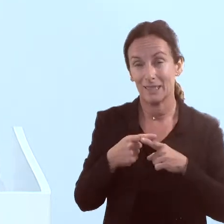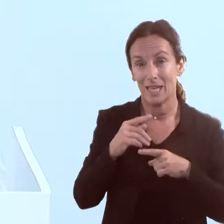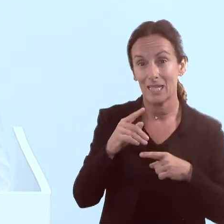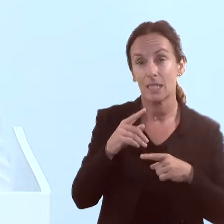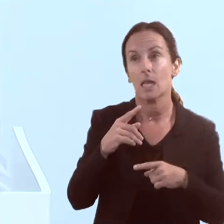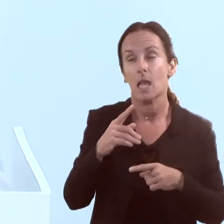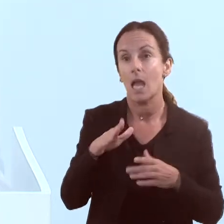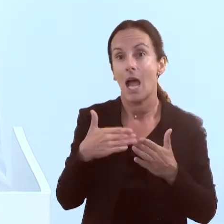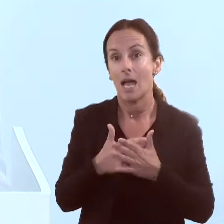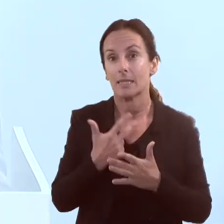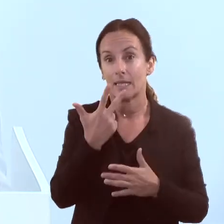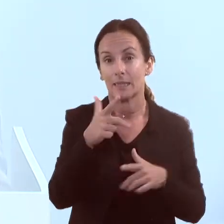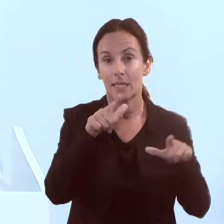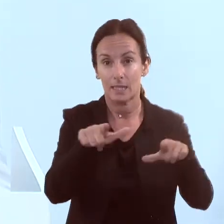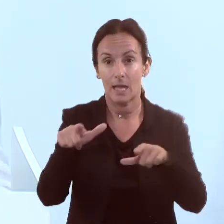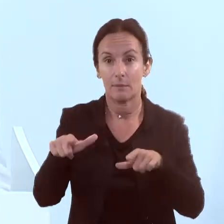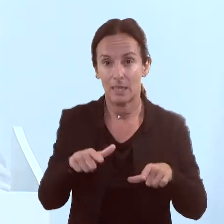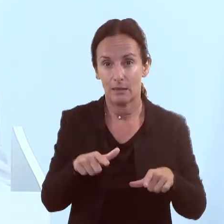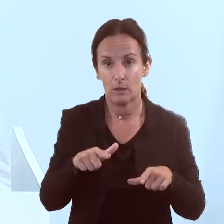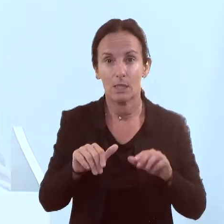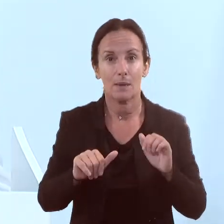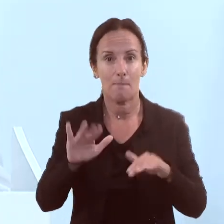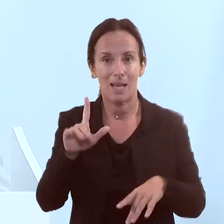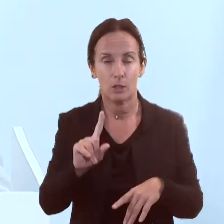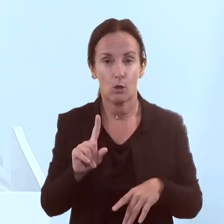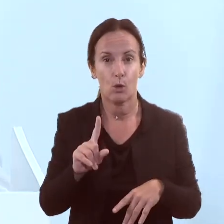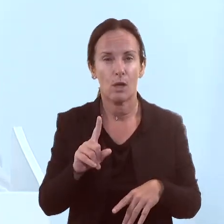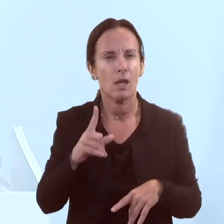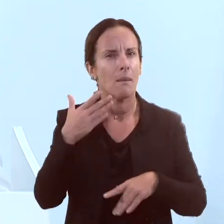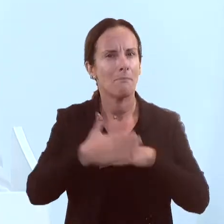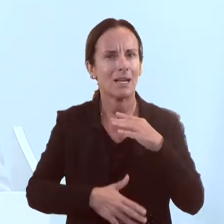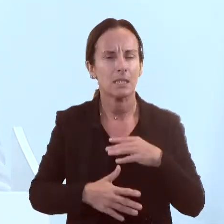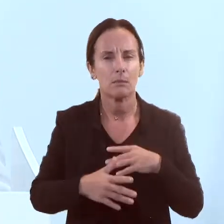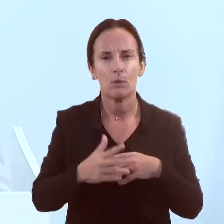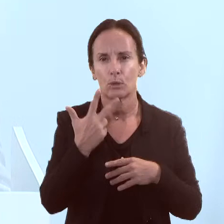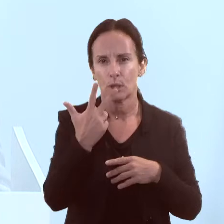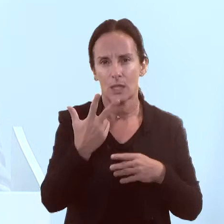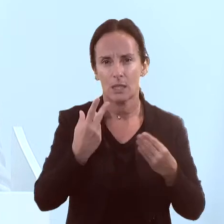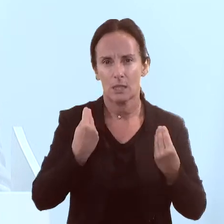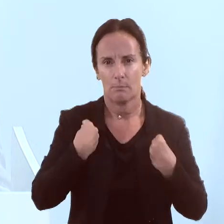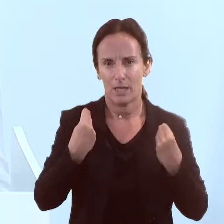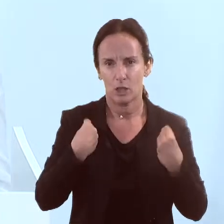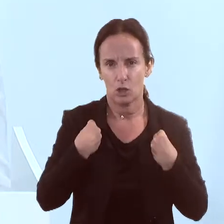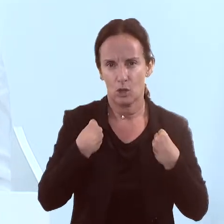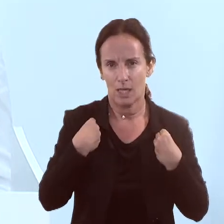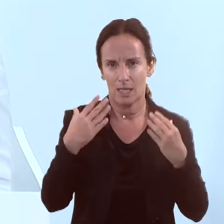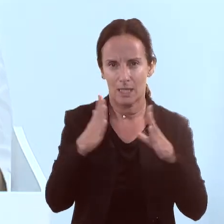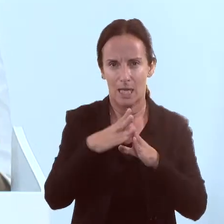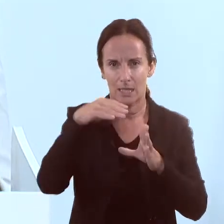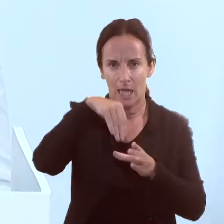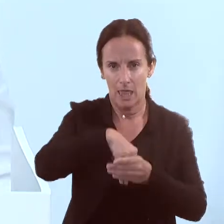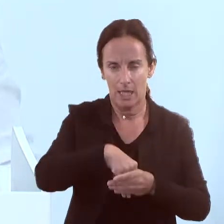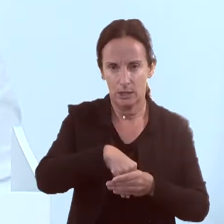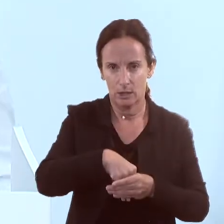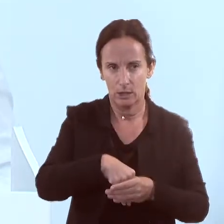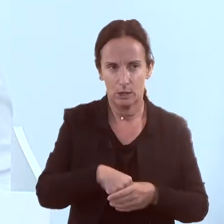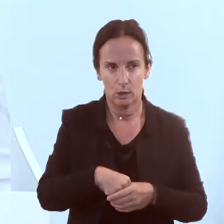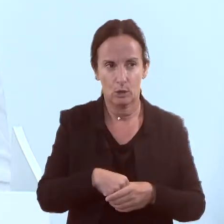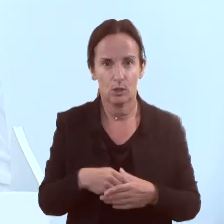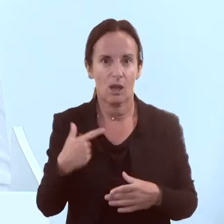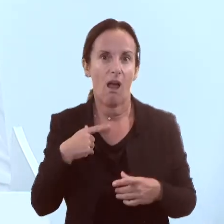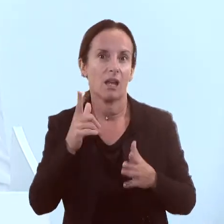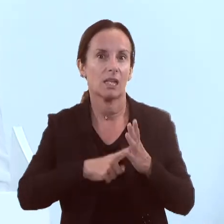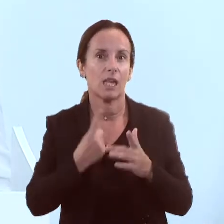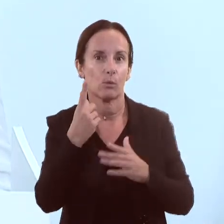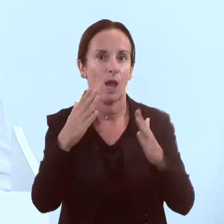3 habitaciones, no más, ¿vale? No viven más de 3 personas en una casa. Y esto sí que también es importante, o sea, no llegamos y alquilamos una casa y metemos allá cuanta